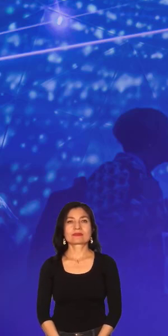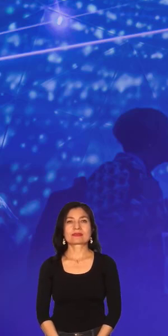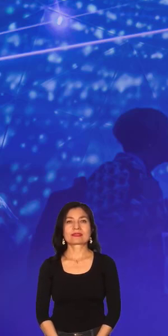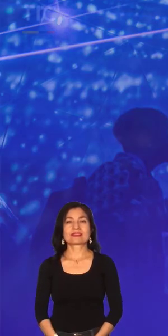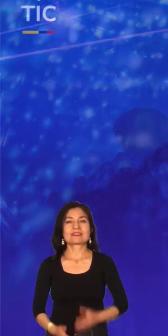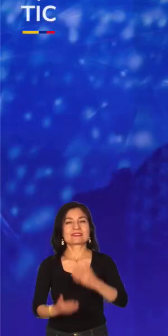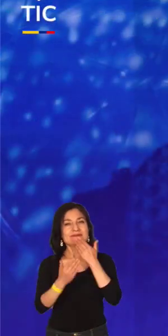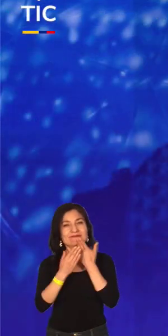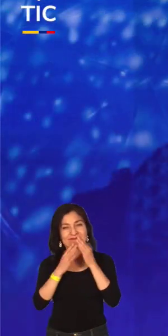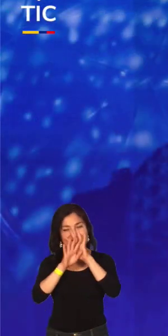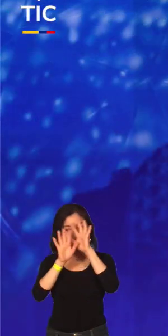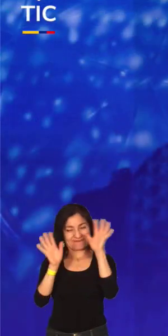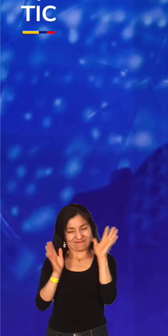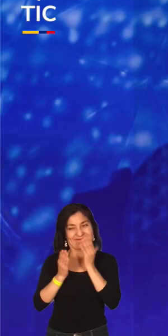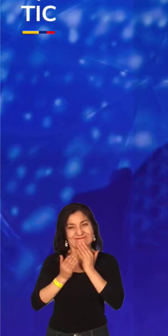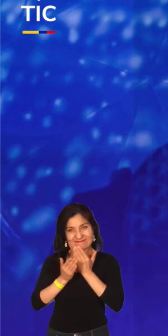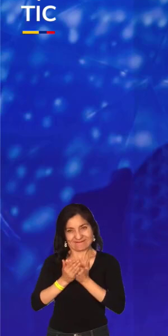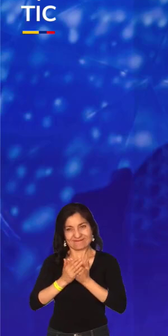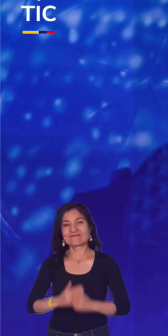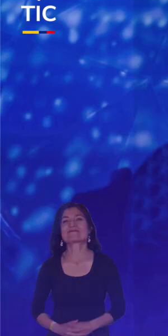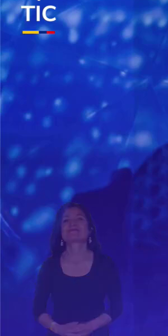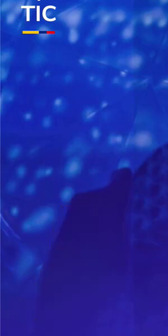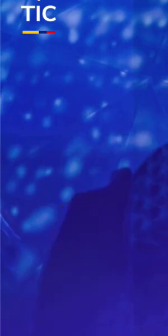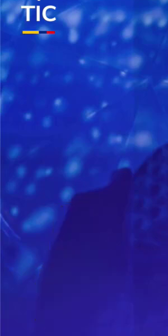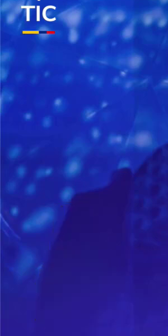Buenos días, muchas gracias.